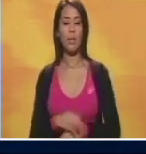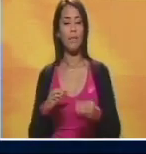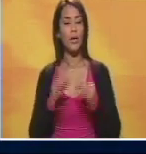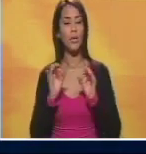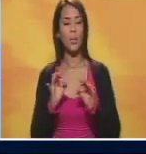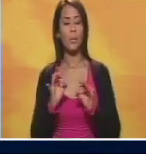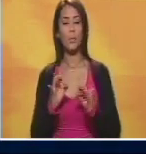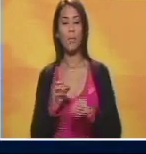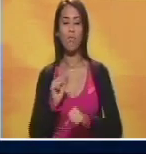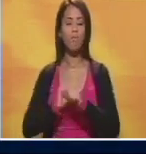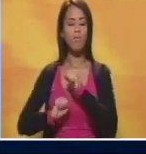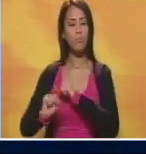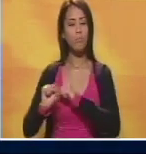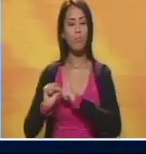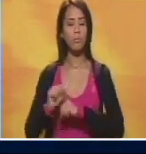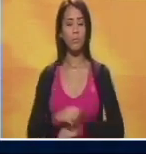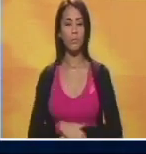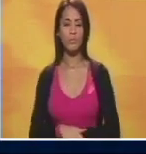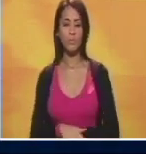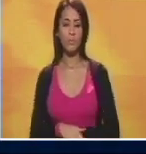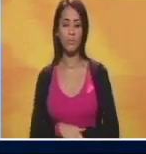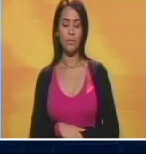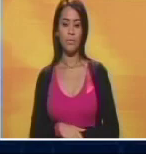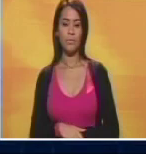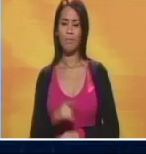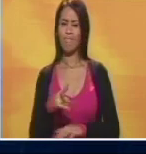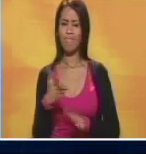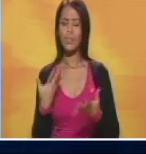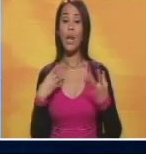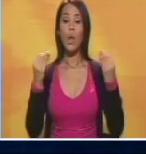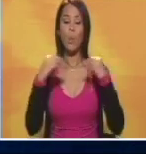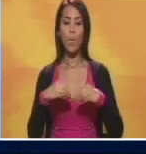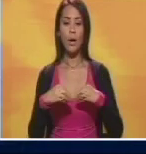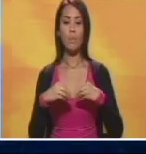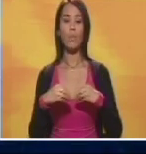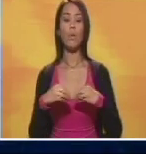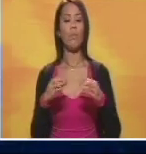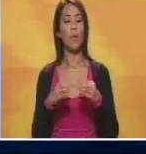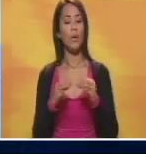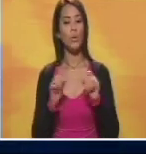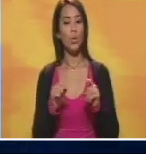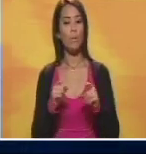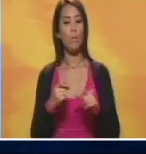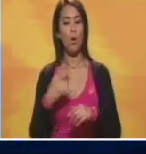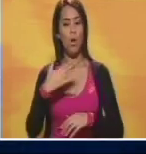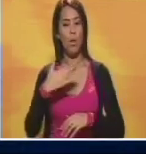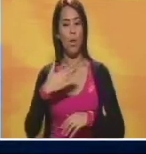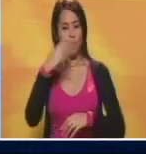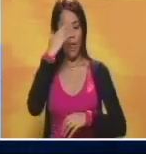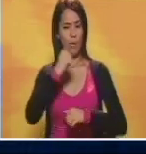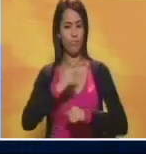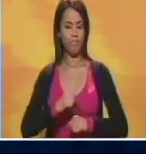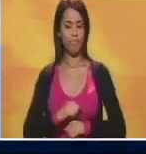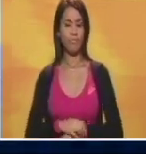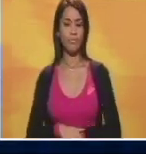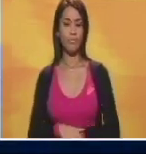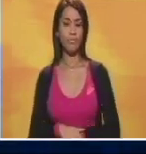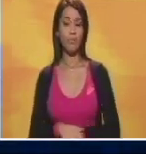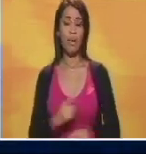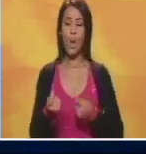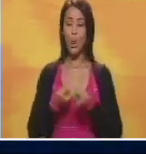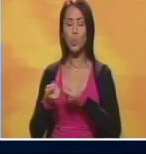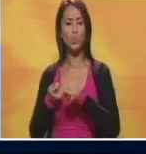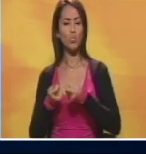de Guta Oriental. La evacuación se produce debido al acuerdo entre la facción del Ejército del Islam que controla